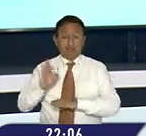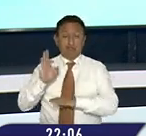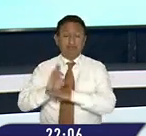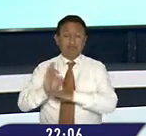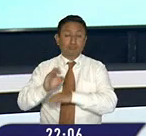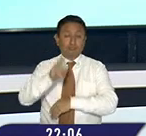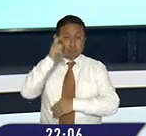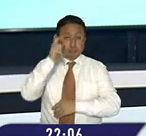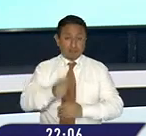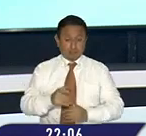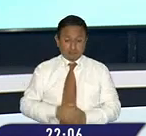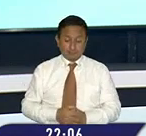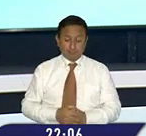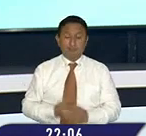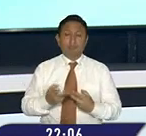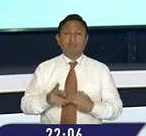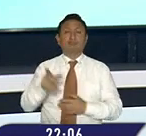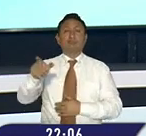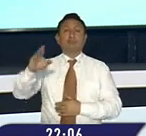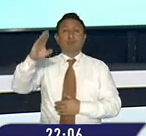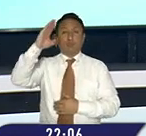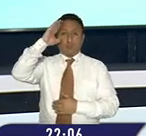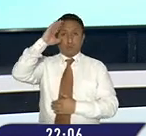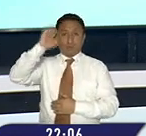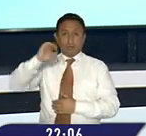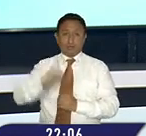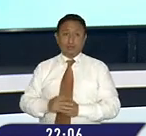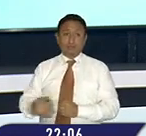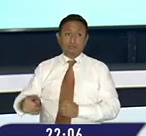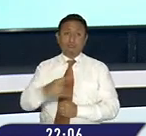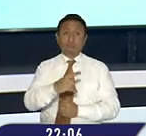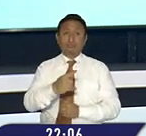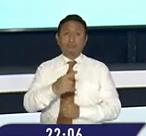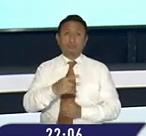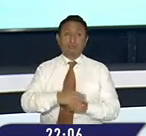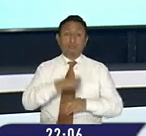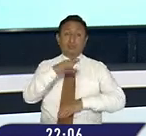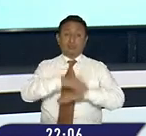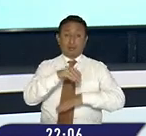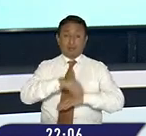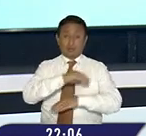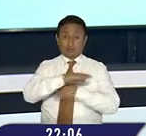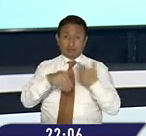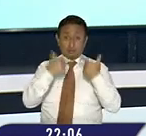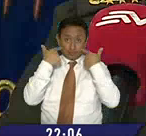la Fiscalía. Además, personal policial resguardará la ciudad de Quevedo.